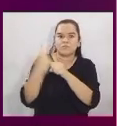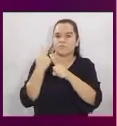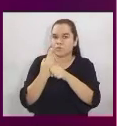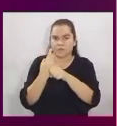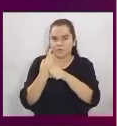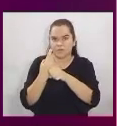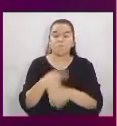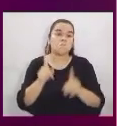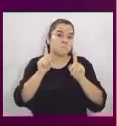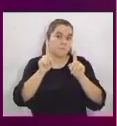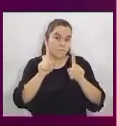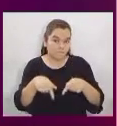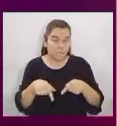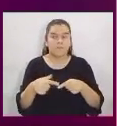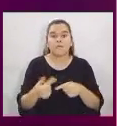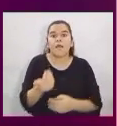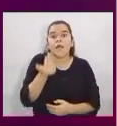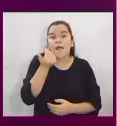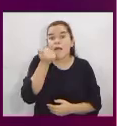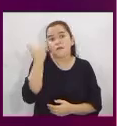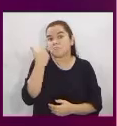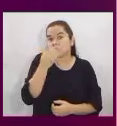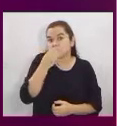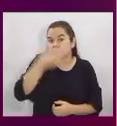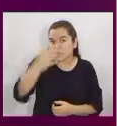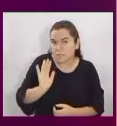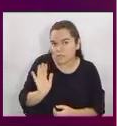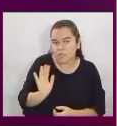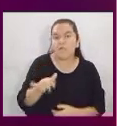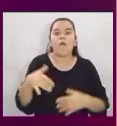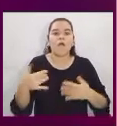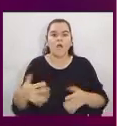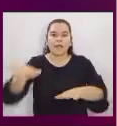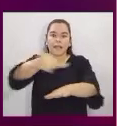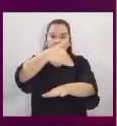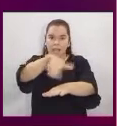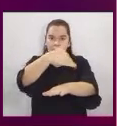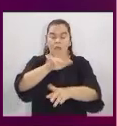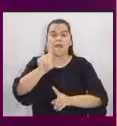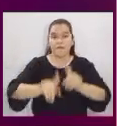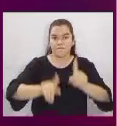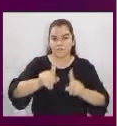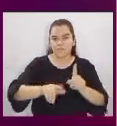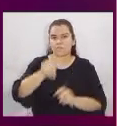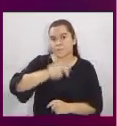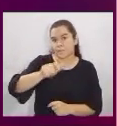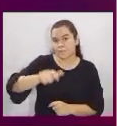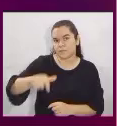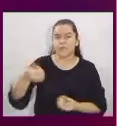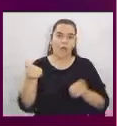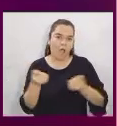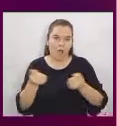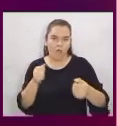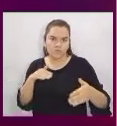un accidente cardiovascular. También puede ser causada por accidentes domésticos o por accidentes viales. Mucha